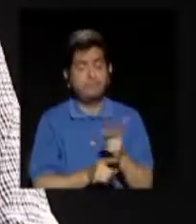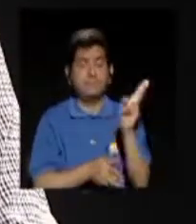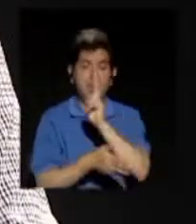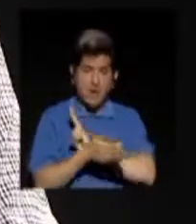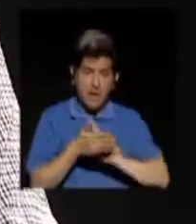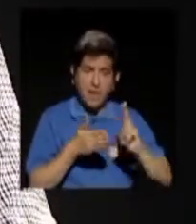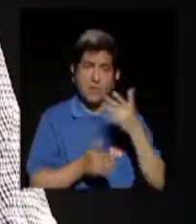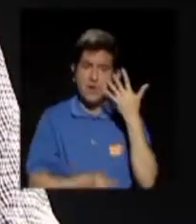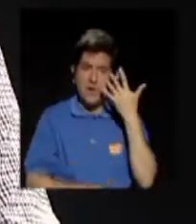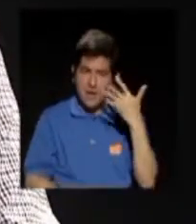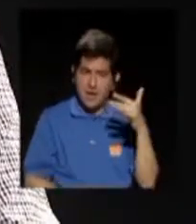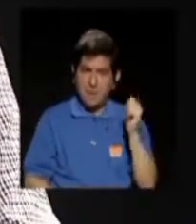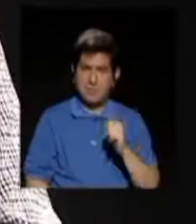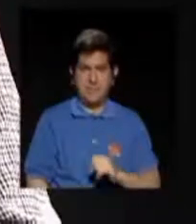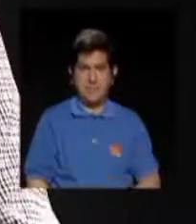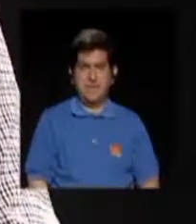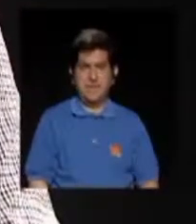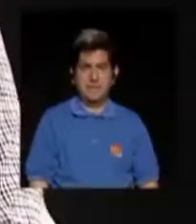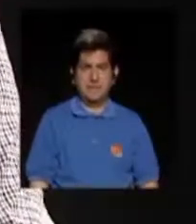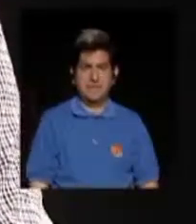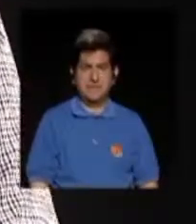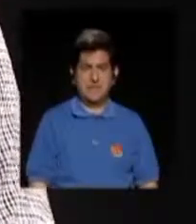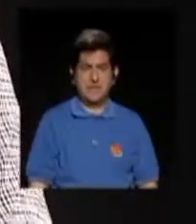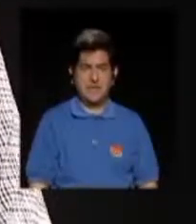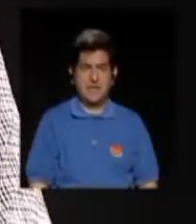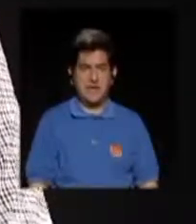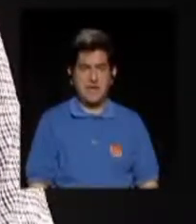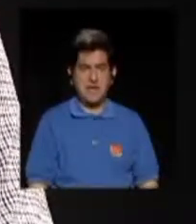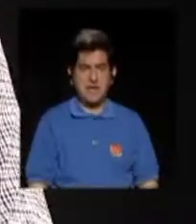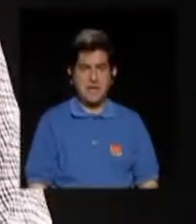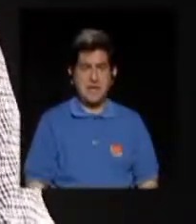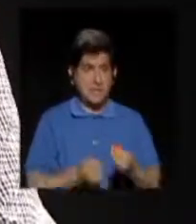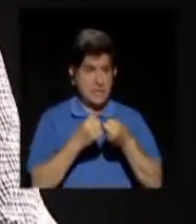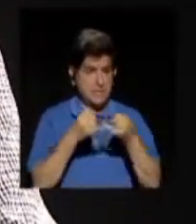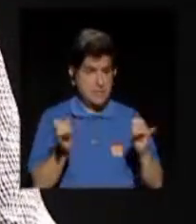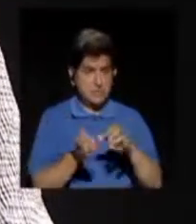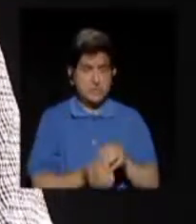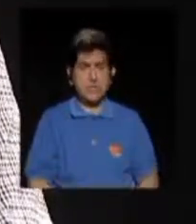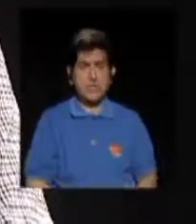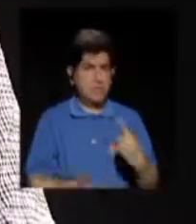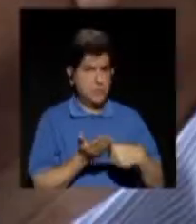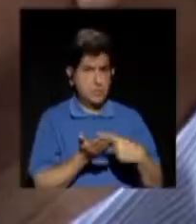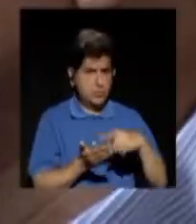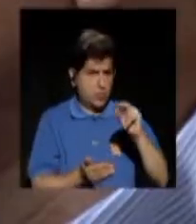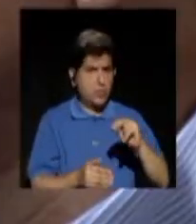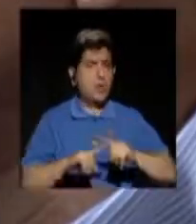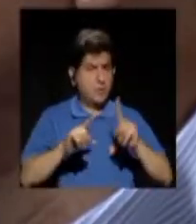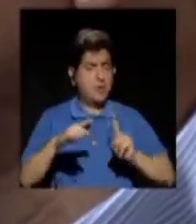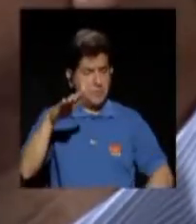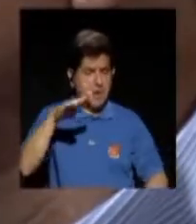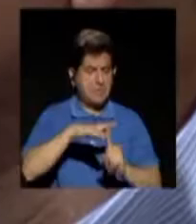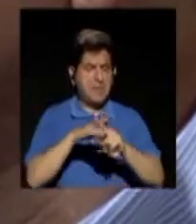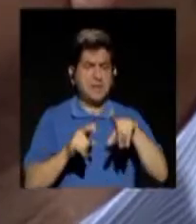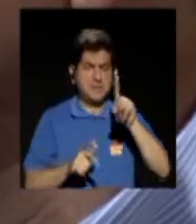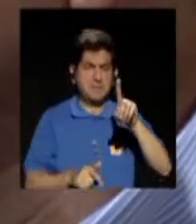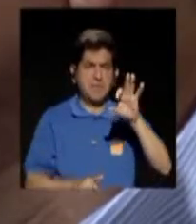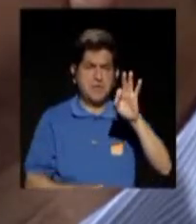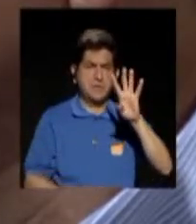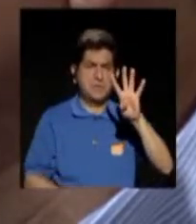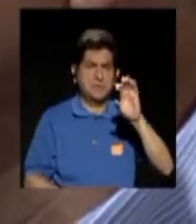universidad aparece, no sin muchos cuestionamientos todavía, ¿verdad? En 1940, de